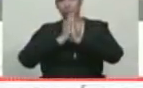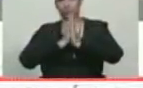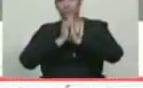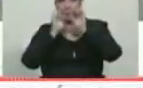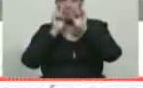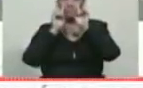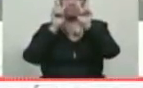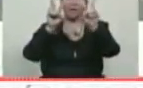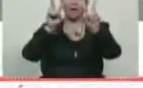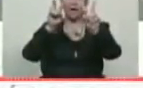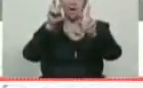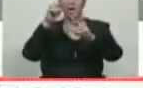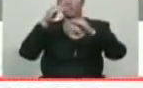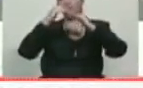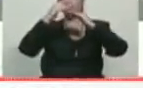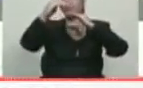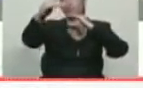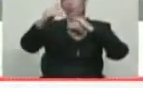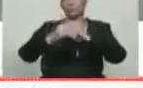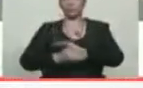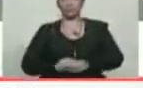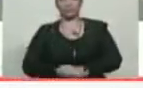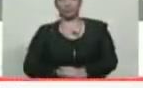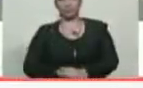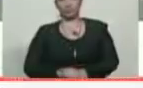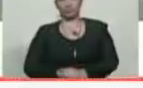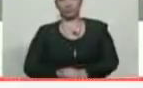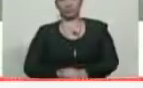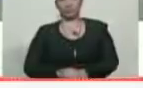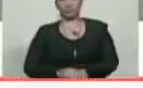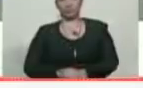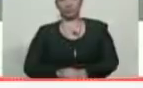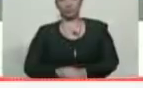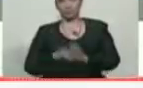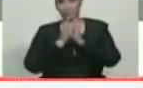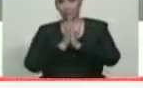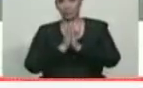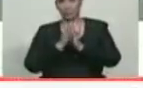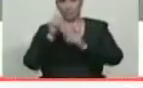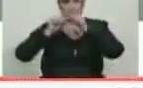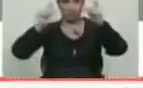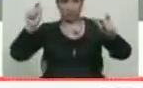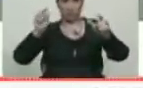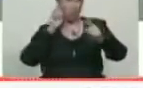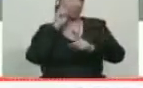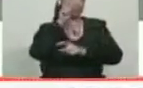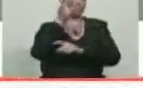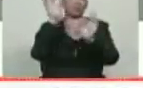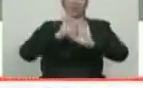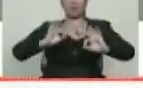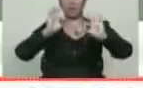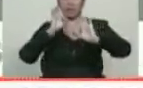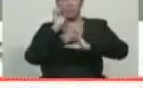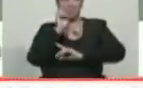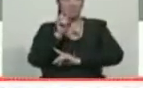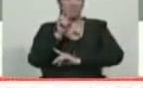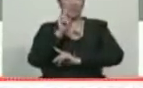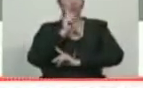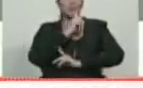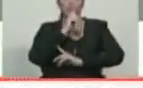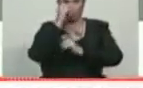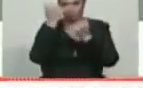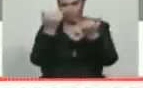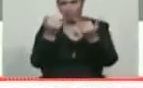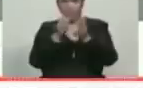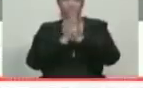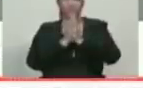ver que los que están atrás no ven, por favor, aquella. Los que están atrás no ven, ya vi que es, ya la vi, ya lo voy a nombrar ahorita, pero bájela porque los